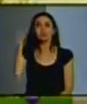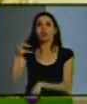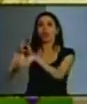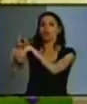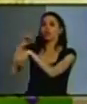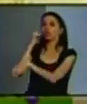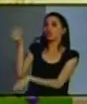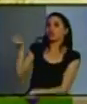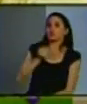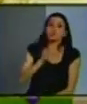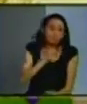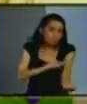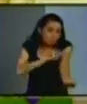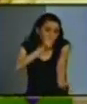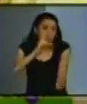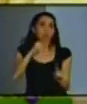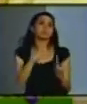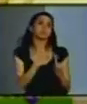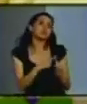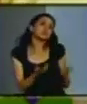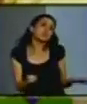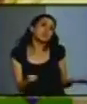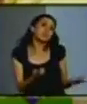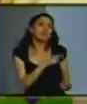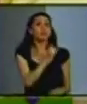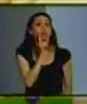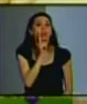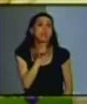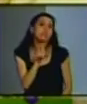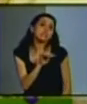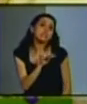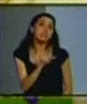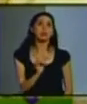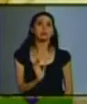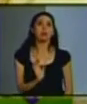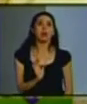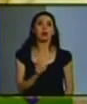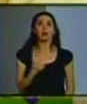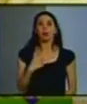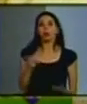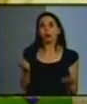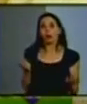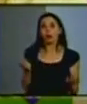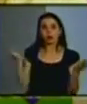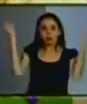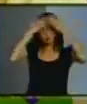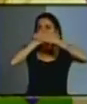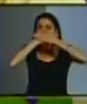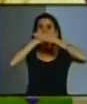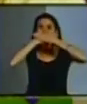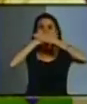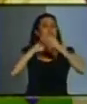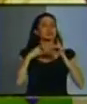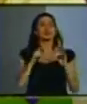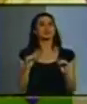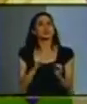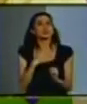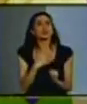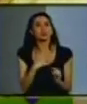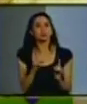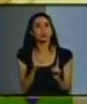dice el doctor, bueno, te salió positivo, pues chica, está ahí con SIDA. Entonces yo me fui a blanco, no me asusté,